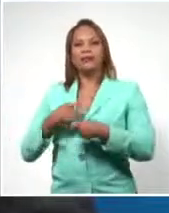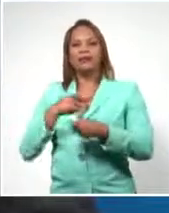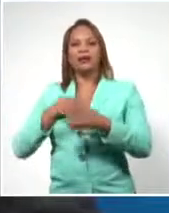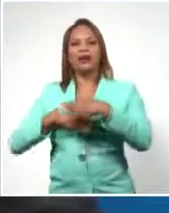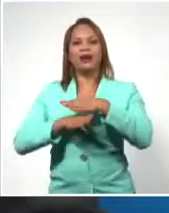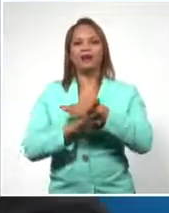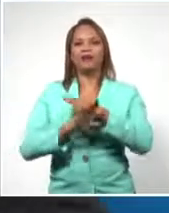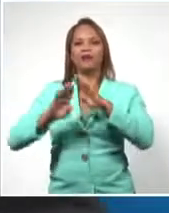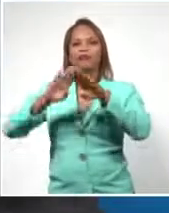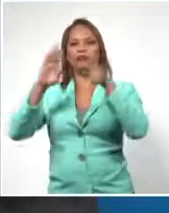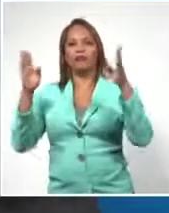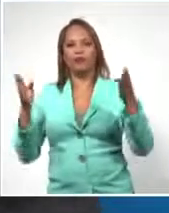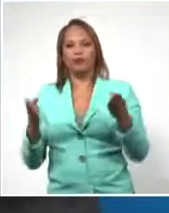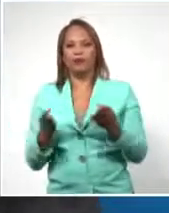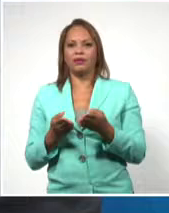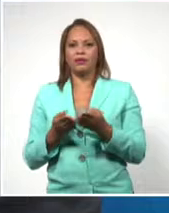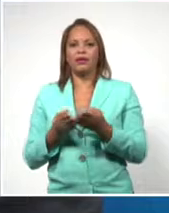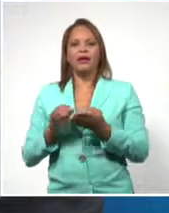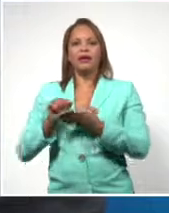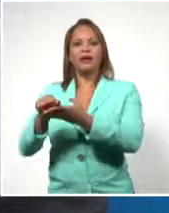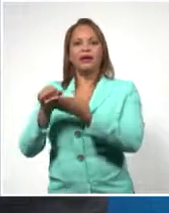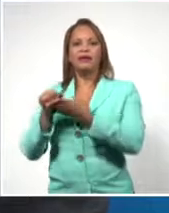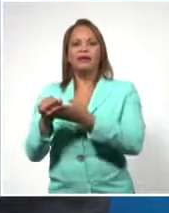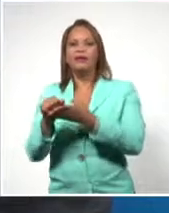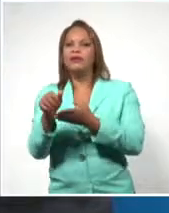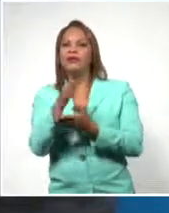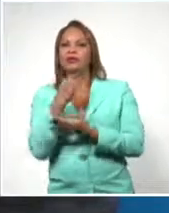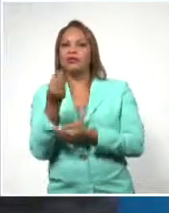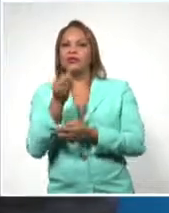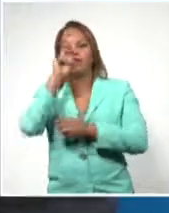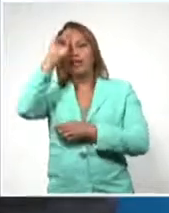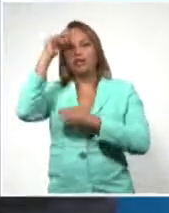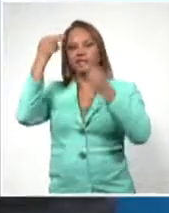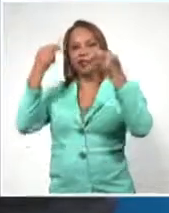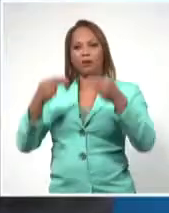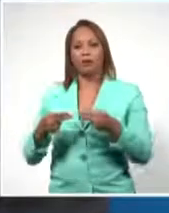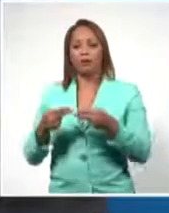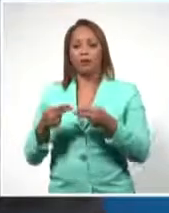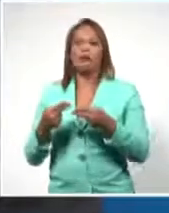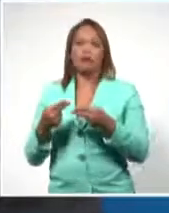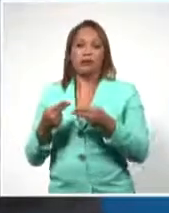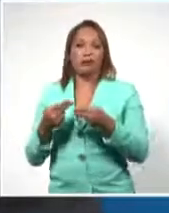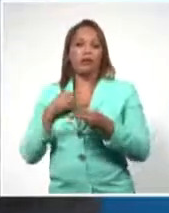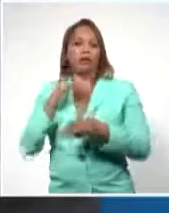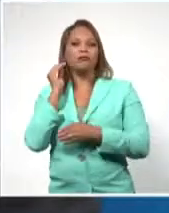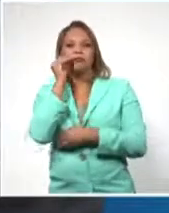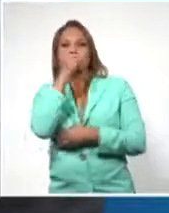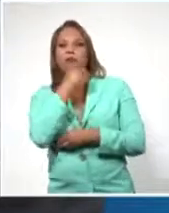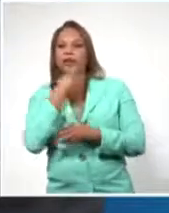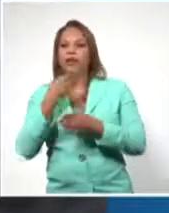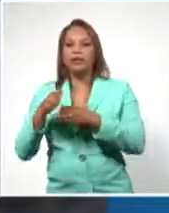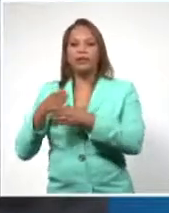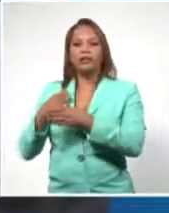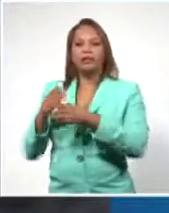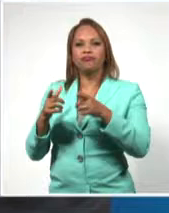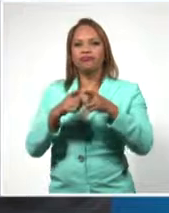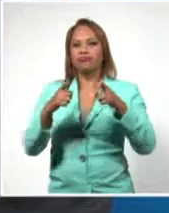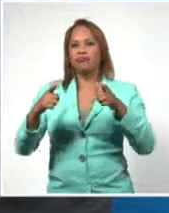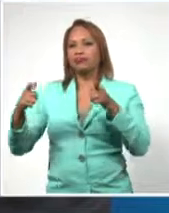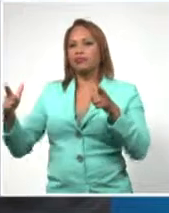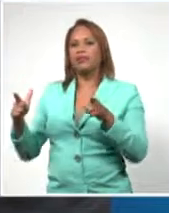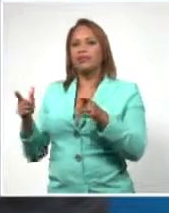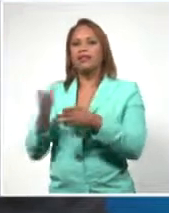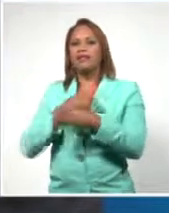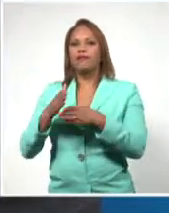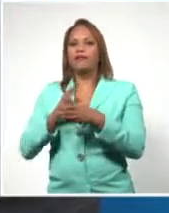acceso universal a servicios básicos de salud, mientras se modernizan y amplían arsenales